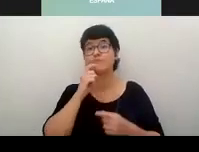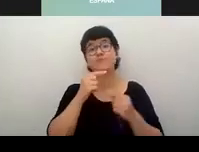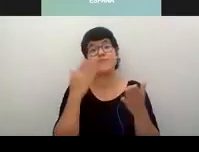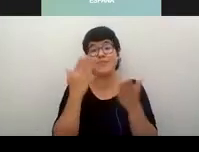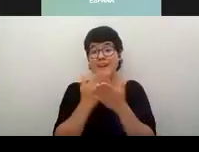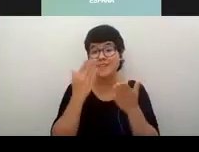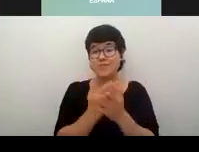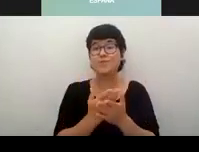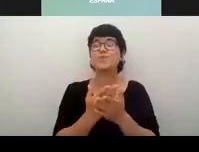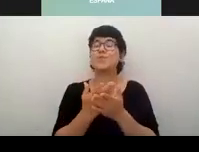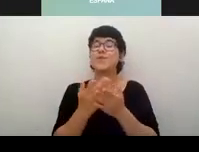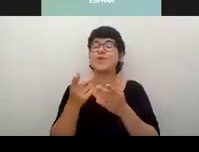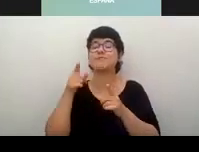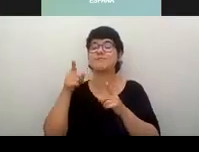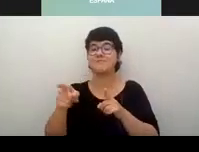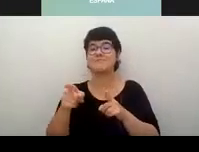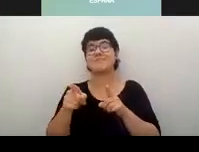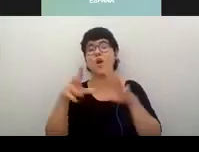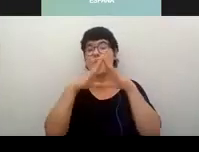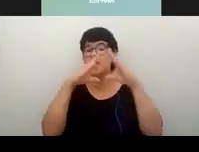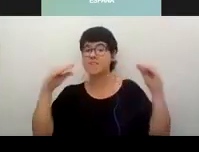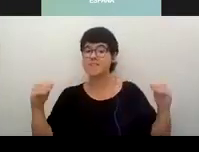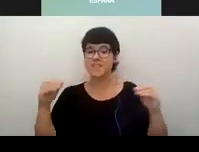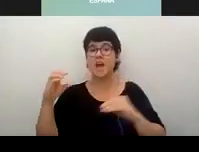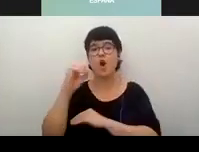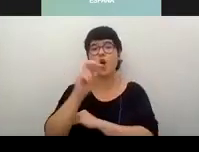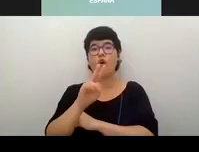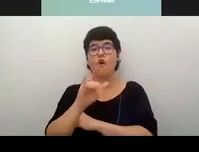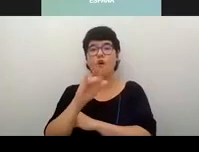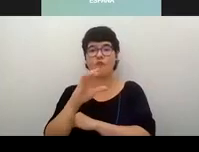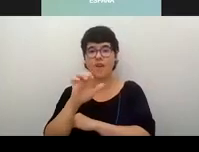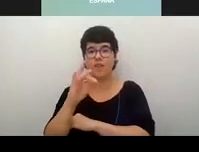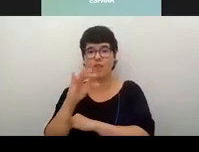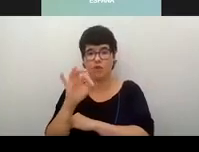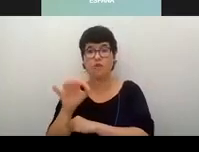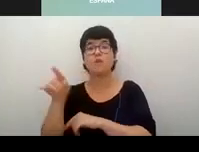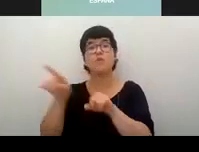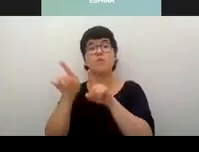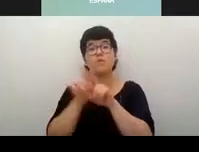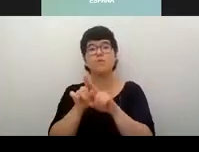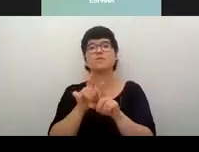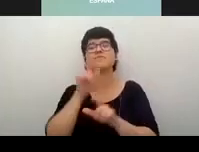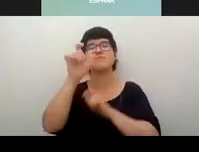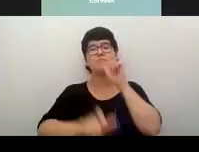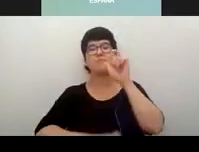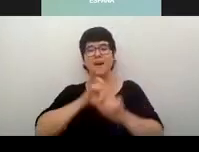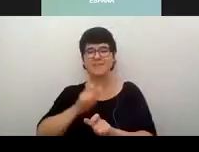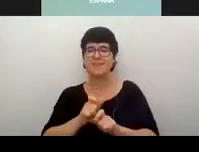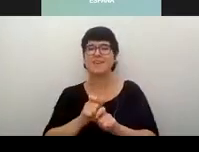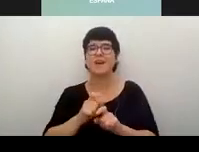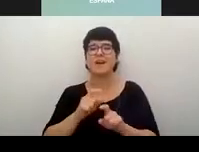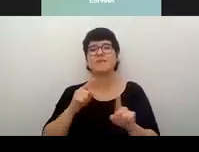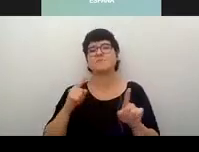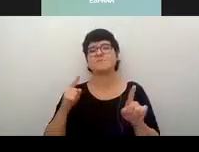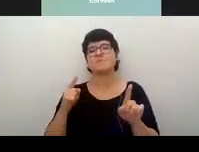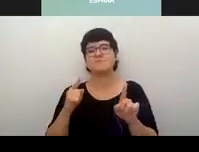in Physiology, ha demostrado que el ejercicio físico aumenta las bacterias antiinflamatorias y disminuye las proinflamatorias. Esto lo comentábamos